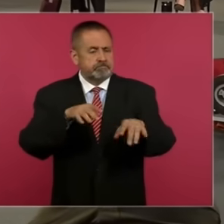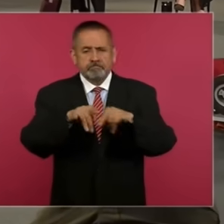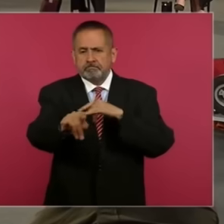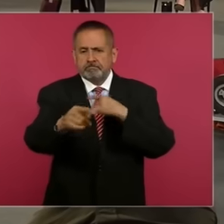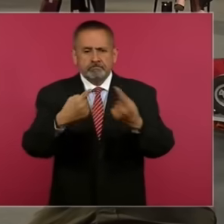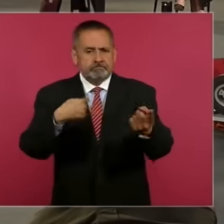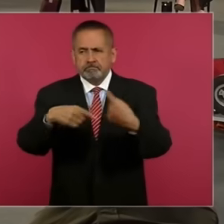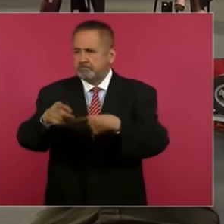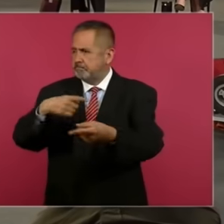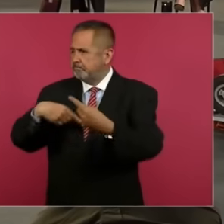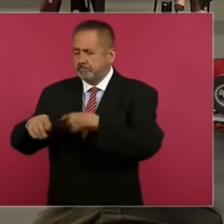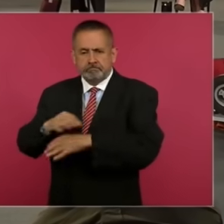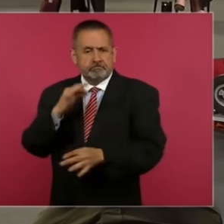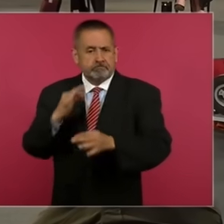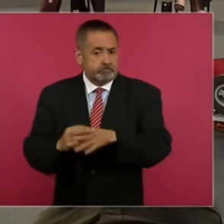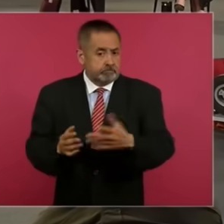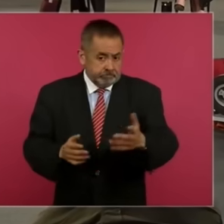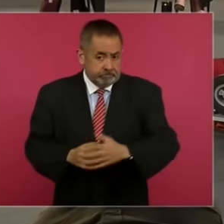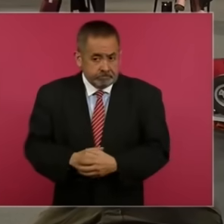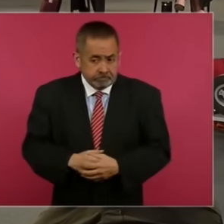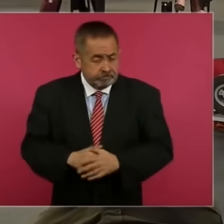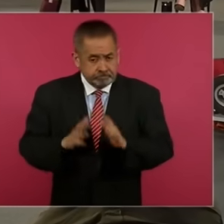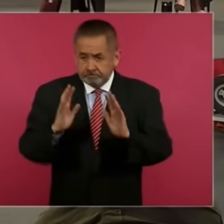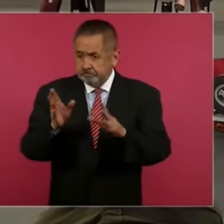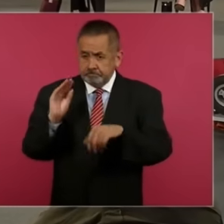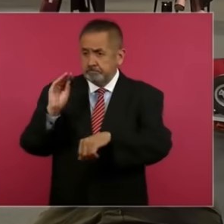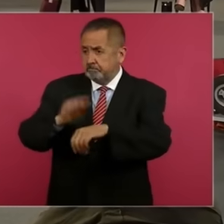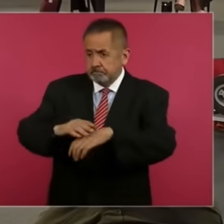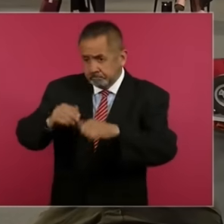Y ya está.